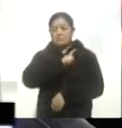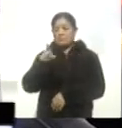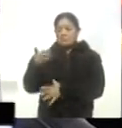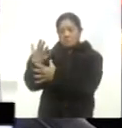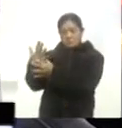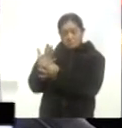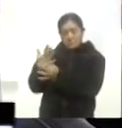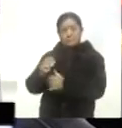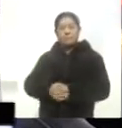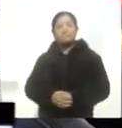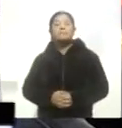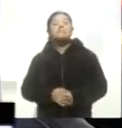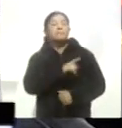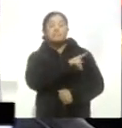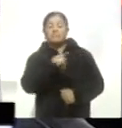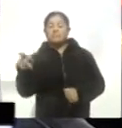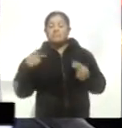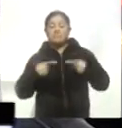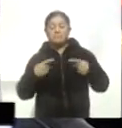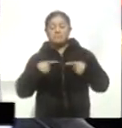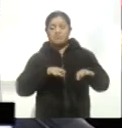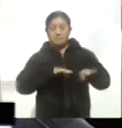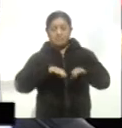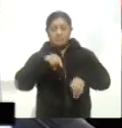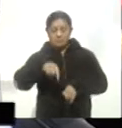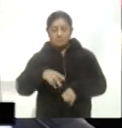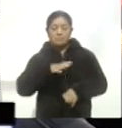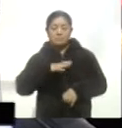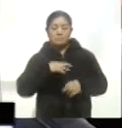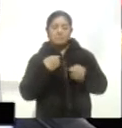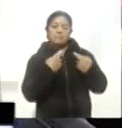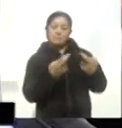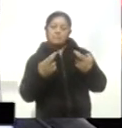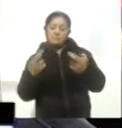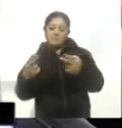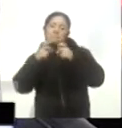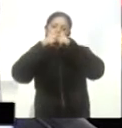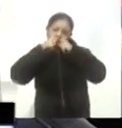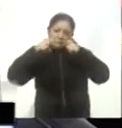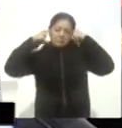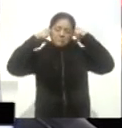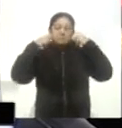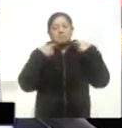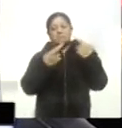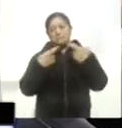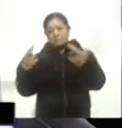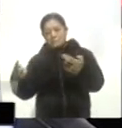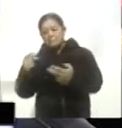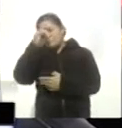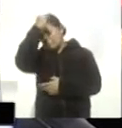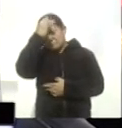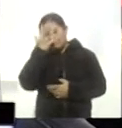se les ha dotado de materiales como cubrebocas, como caretas,